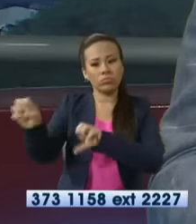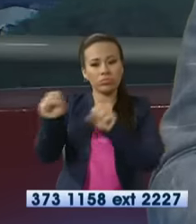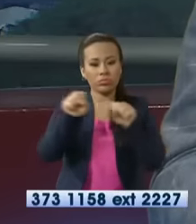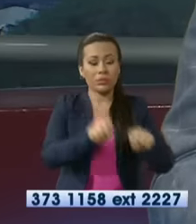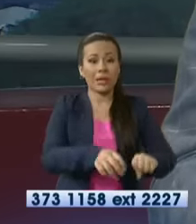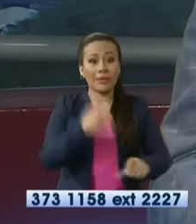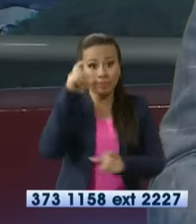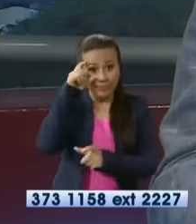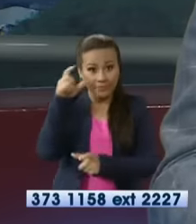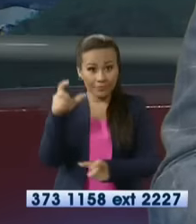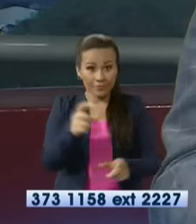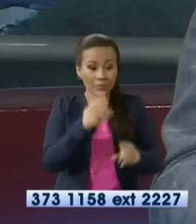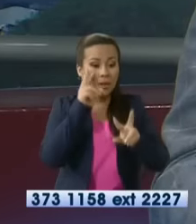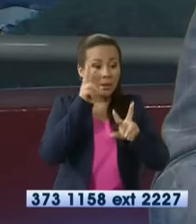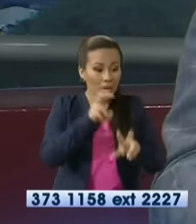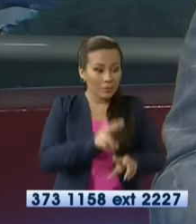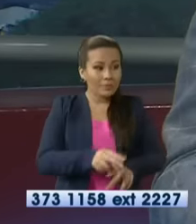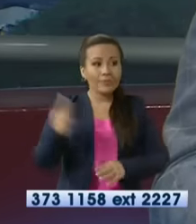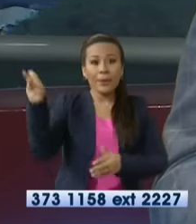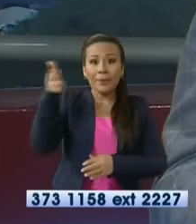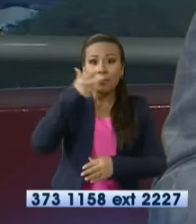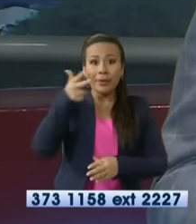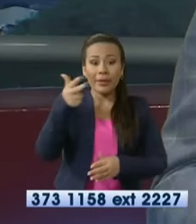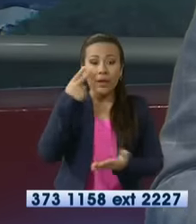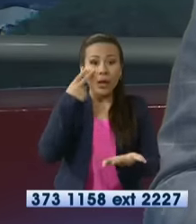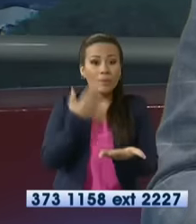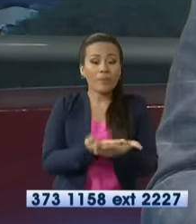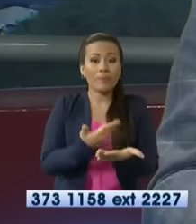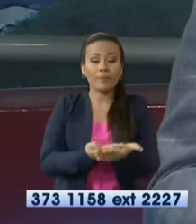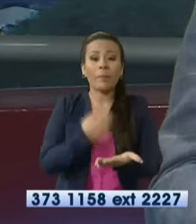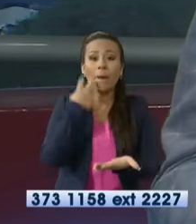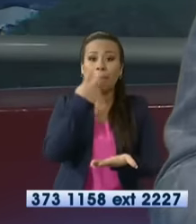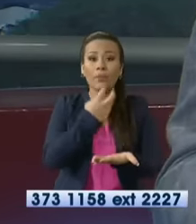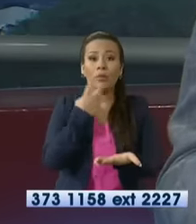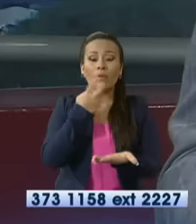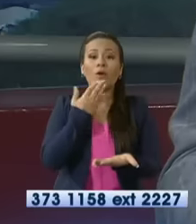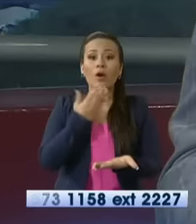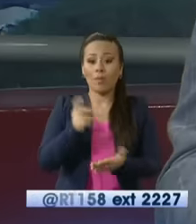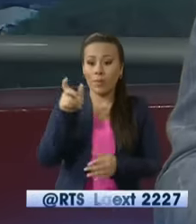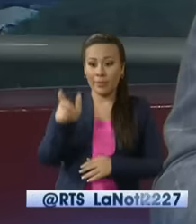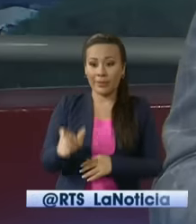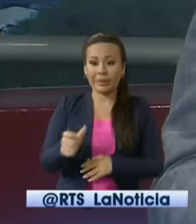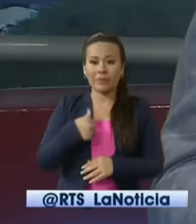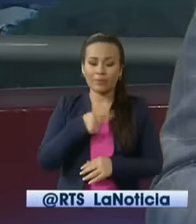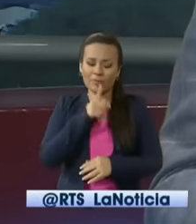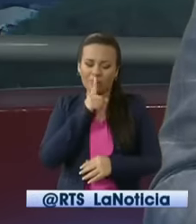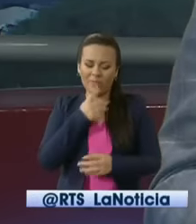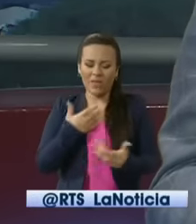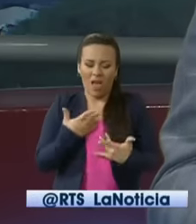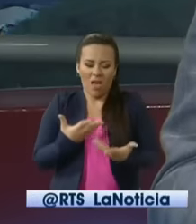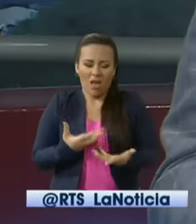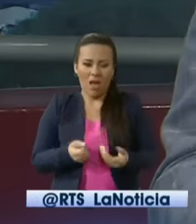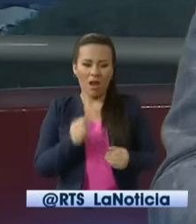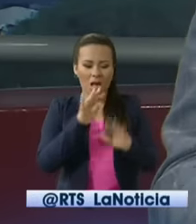el registro de un video evidenciaría la intencionalidad del detenido